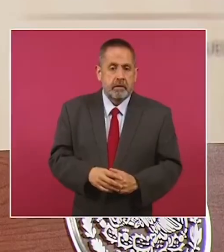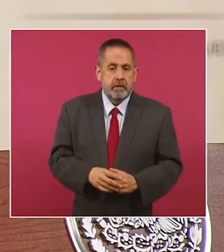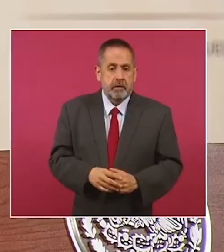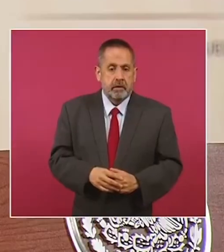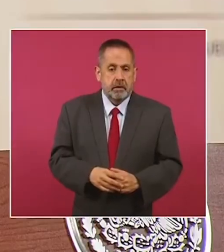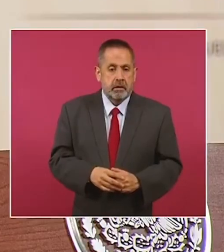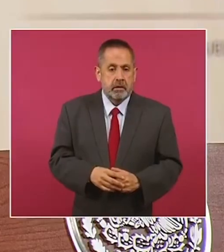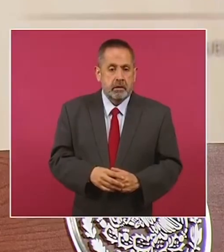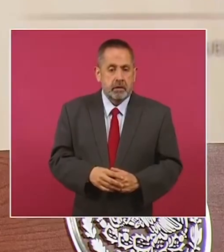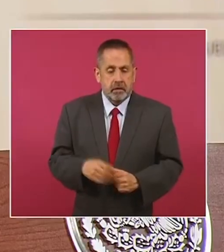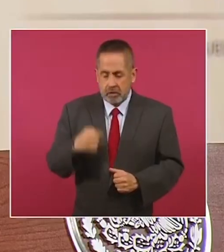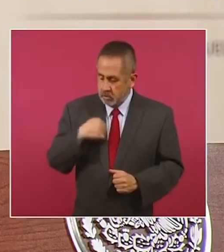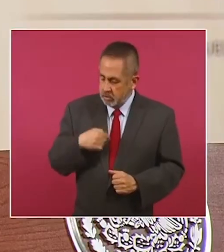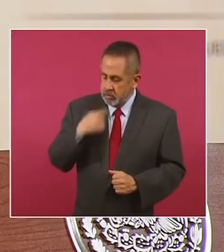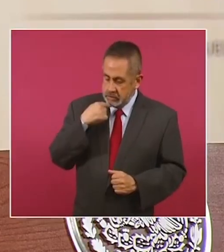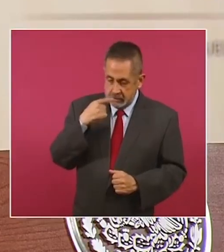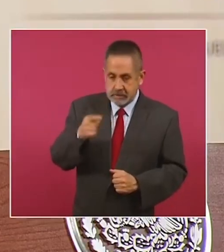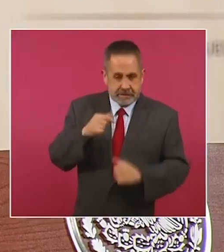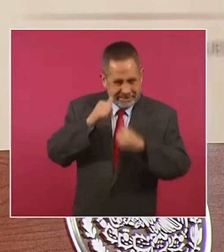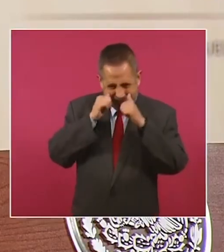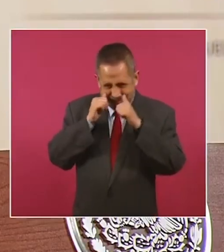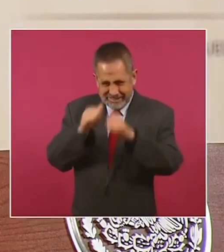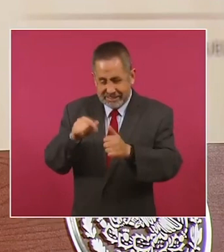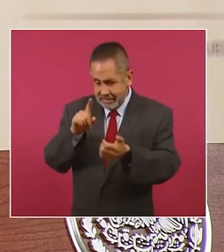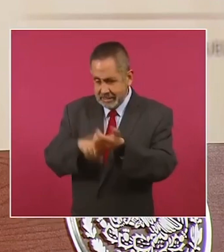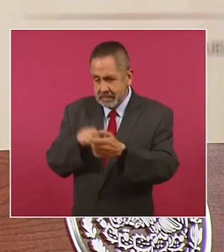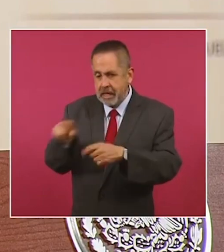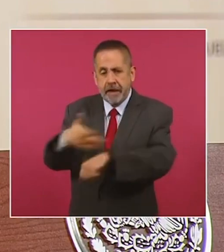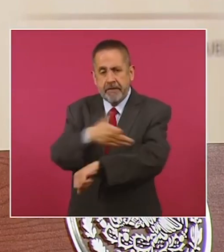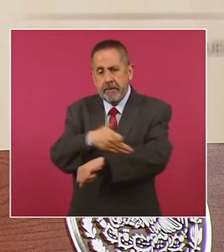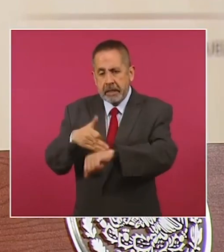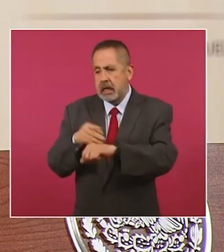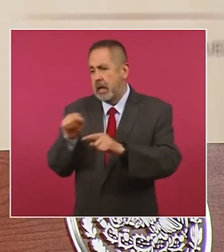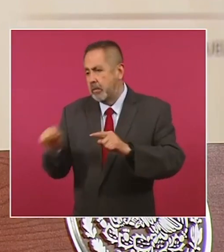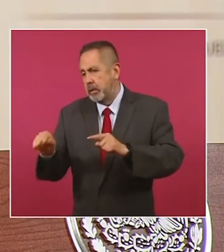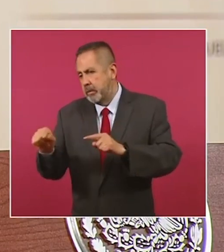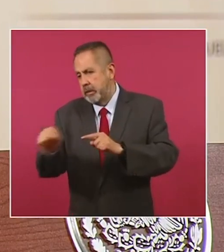que íbamos a atender a las familias,